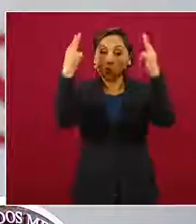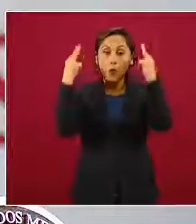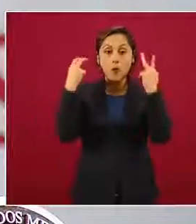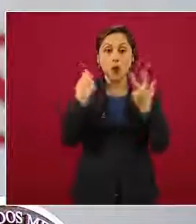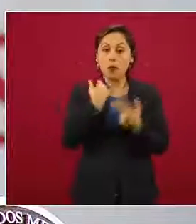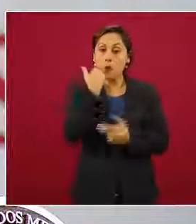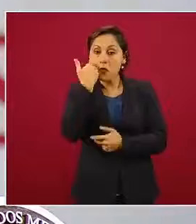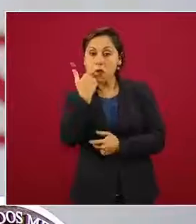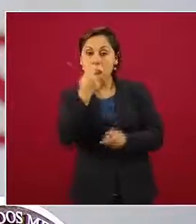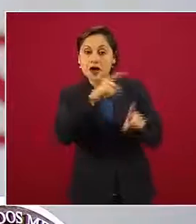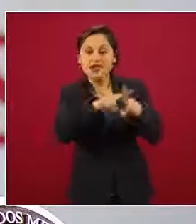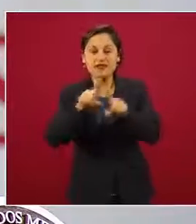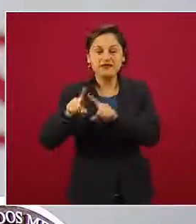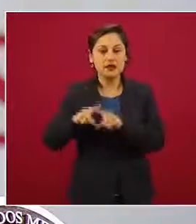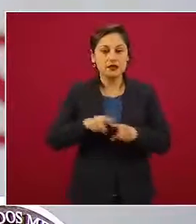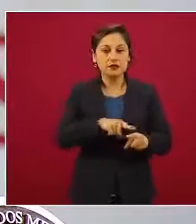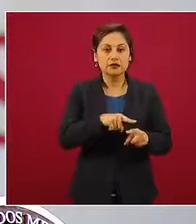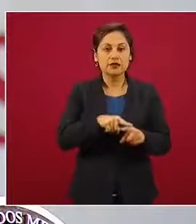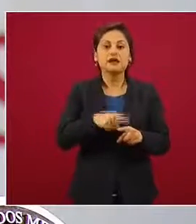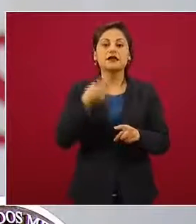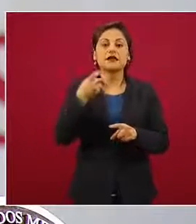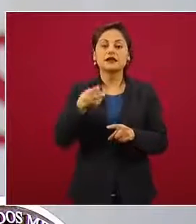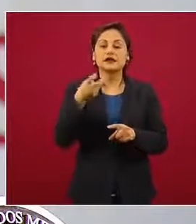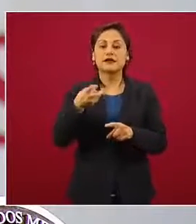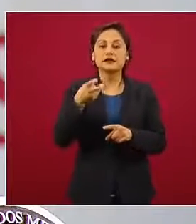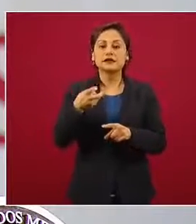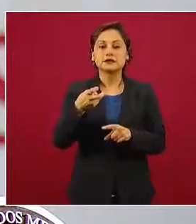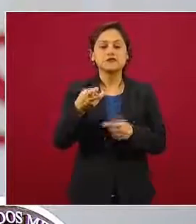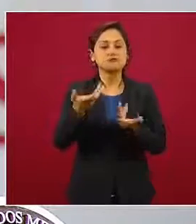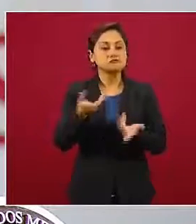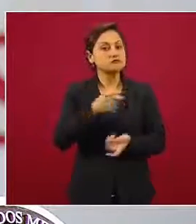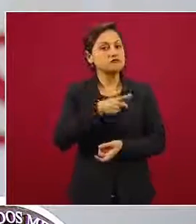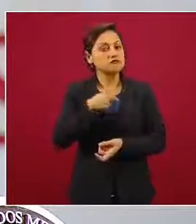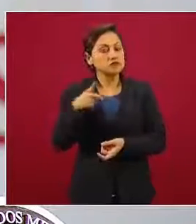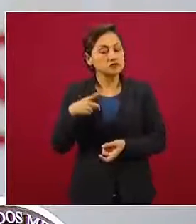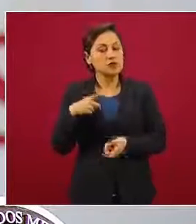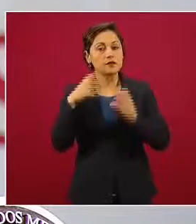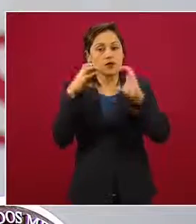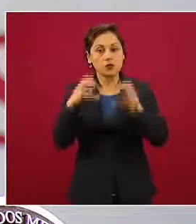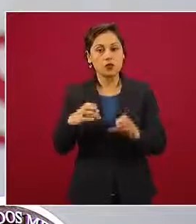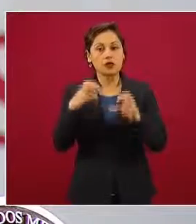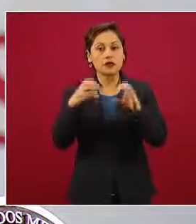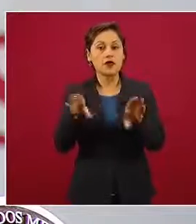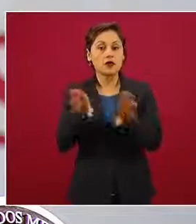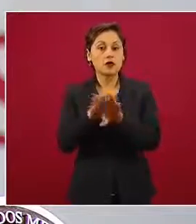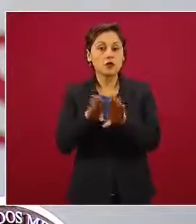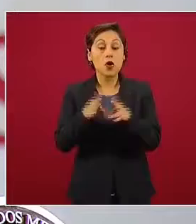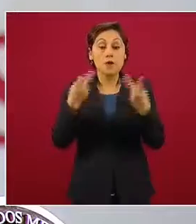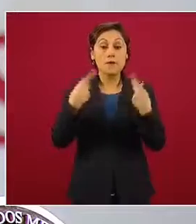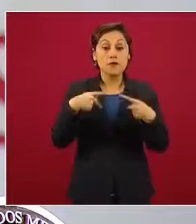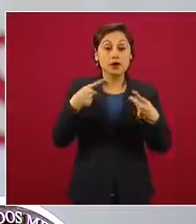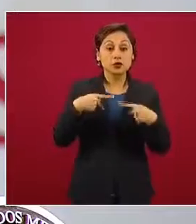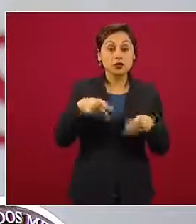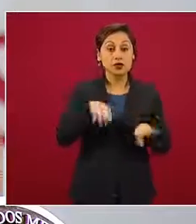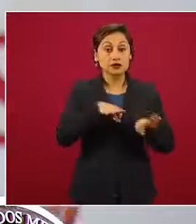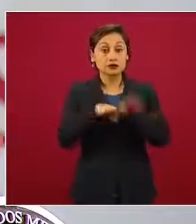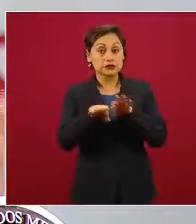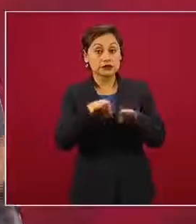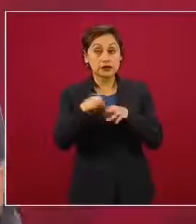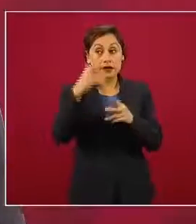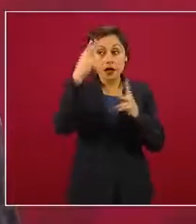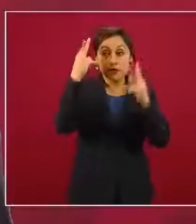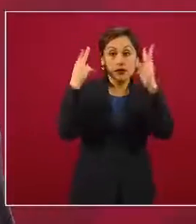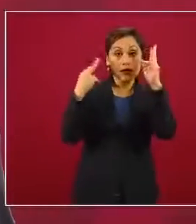importante buscar su reactivación de una manera muy controlada a través de servicios a domicilio, es decir,